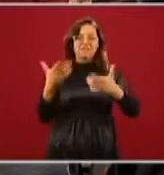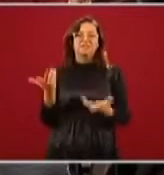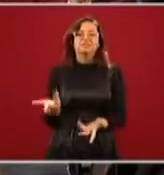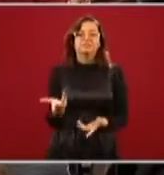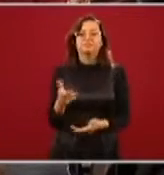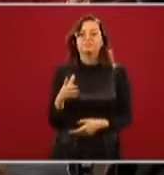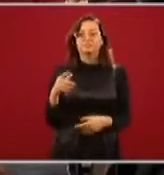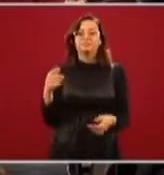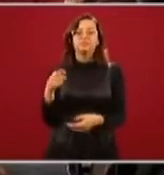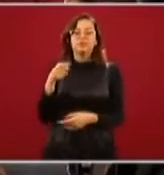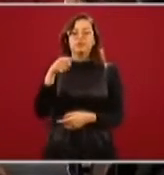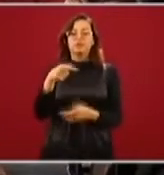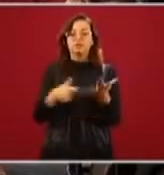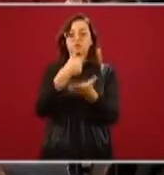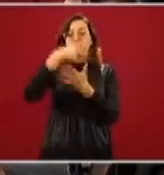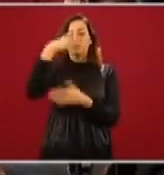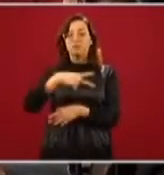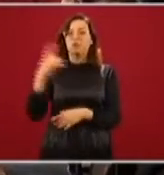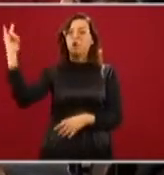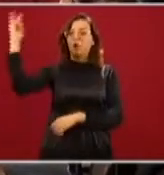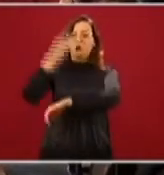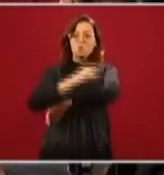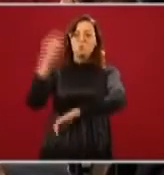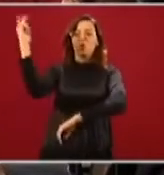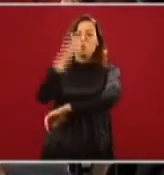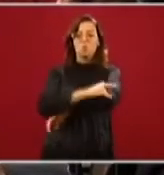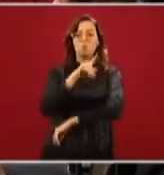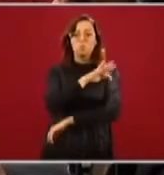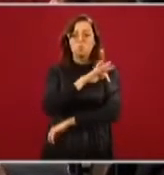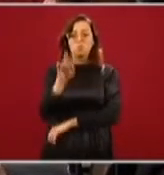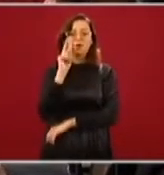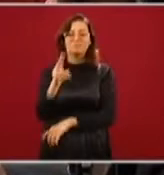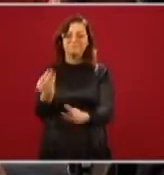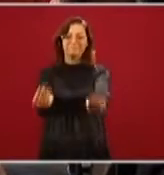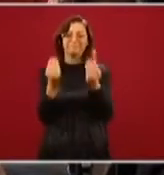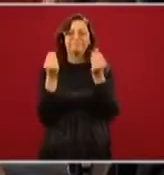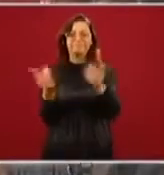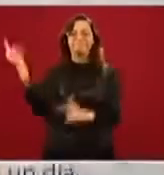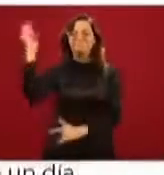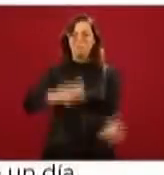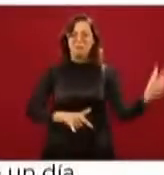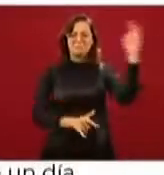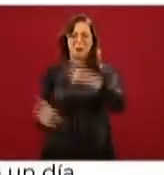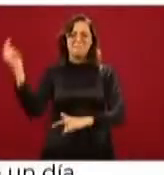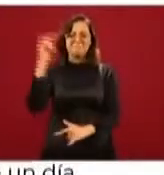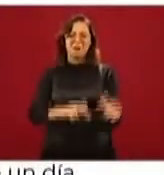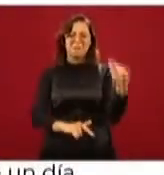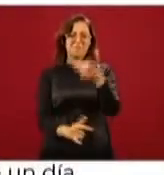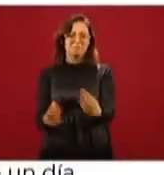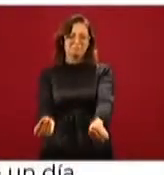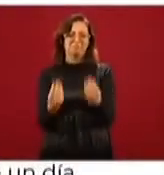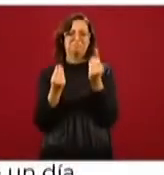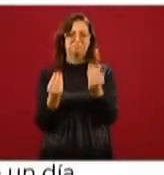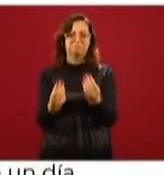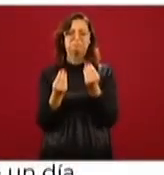del Aeropuerto Internacional de la Ciudad de México. Como ustedes ven, aquí hay una gran congestión, incluso todos los vuelos que llegan del sur son canalizados